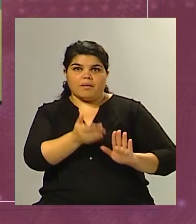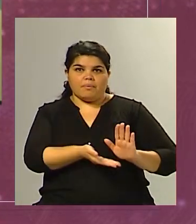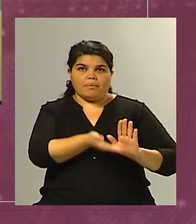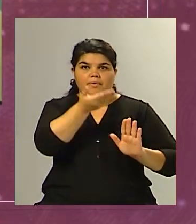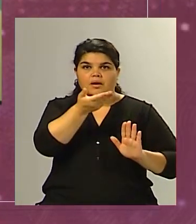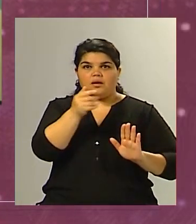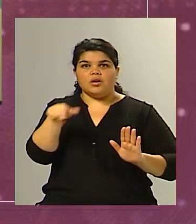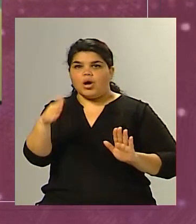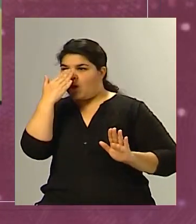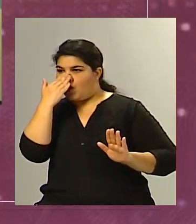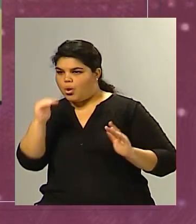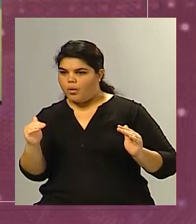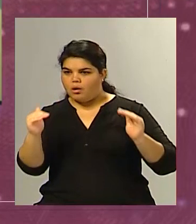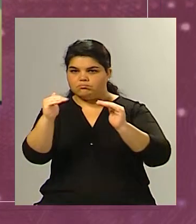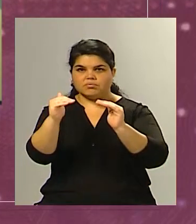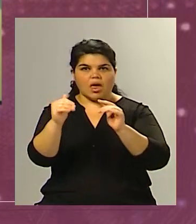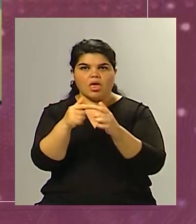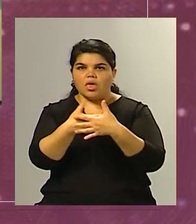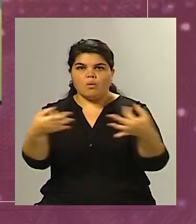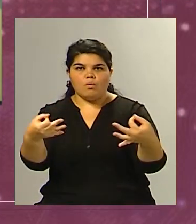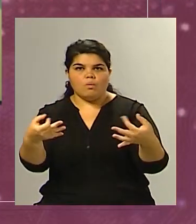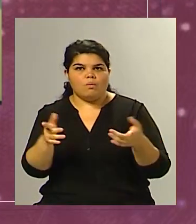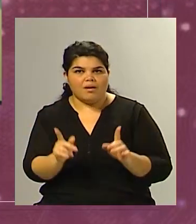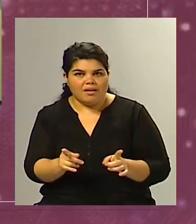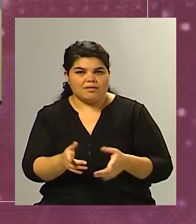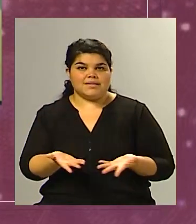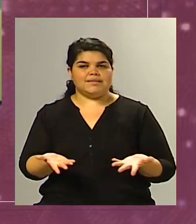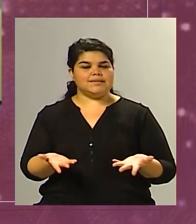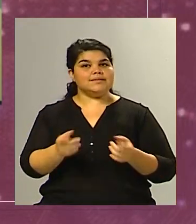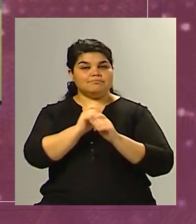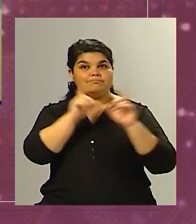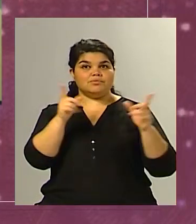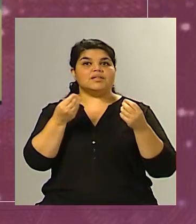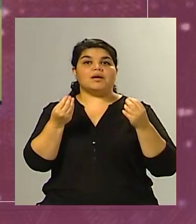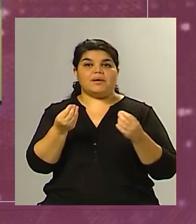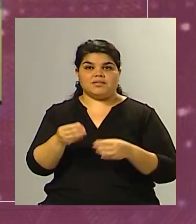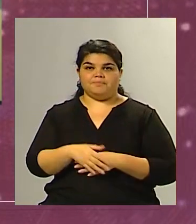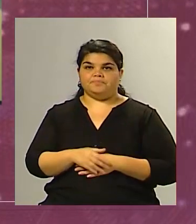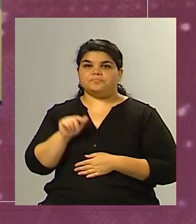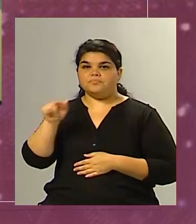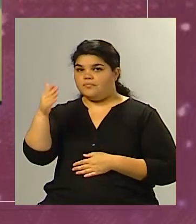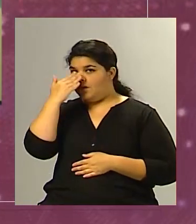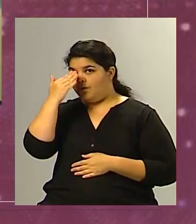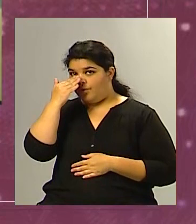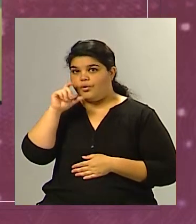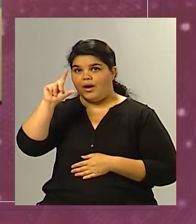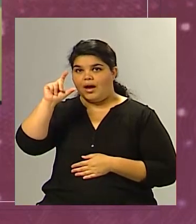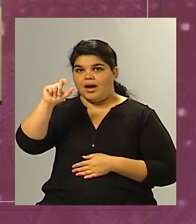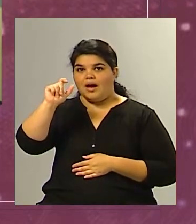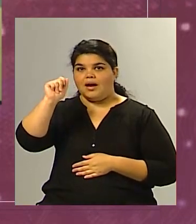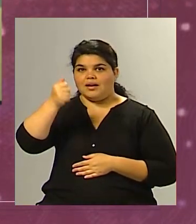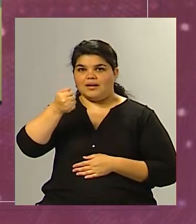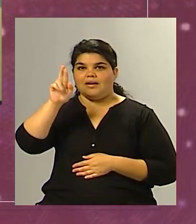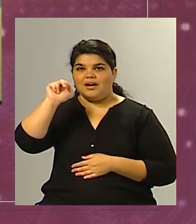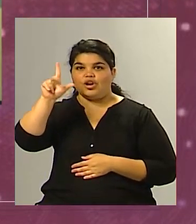Córdoba? ¿Qué pasa? Que hoy, la realidad es que Carlos Paz, por la oferta-demanda que tiene, todas las actividades